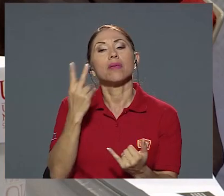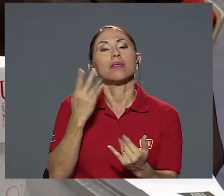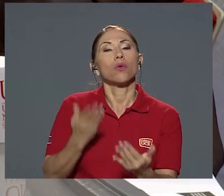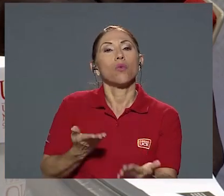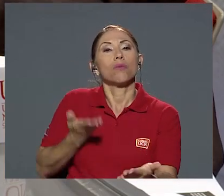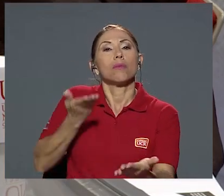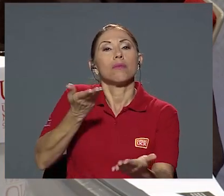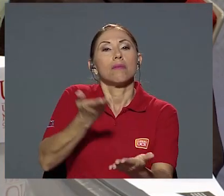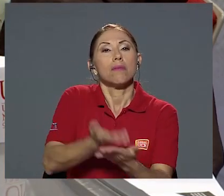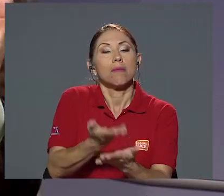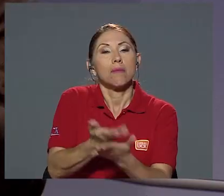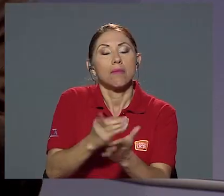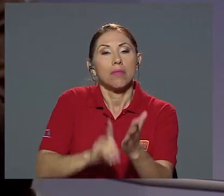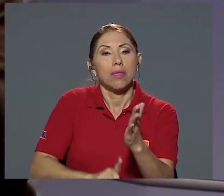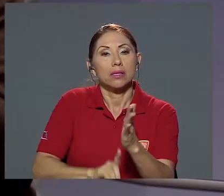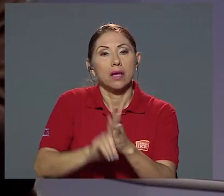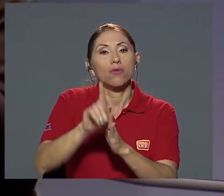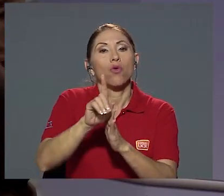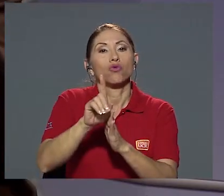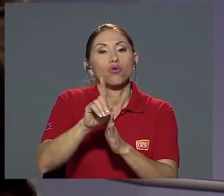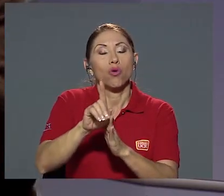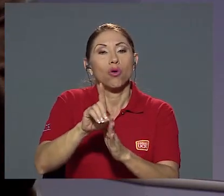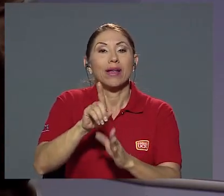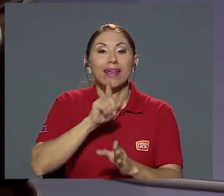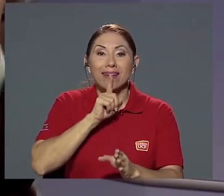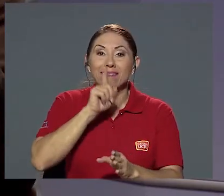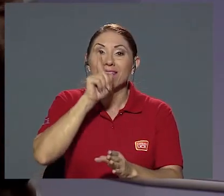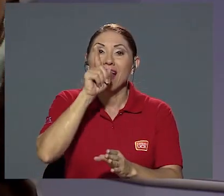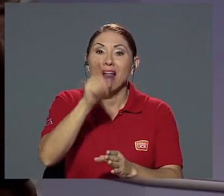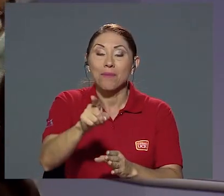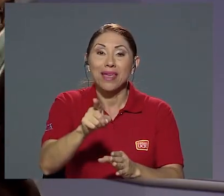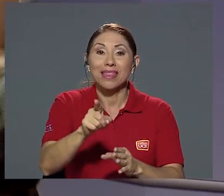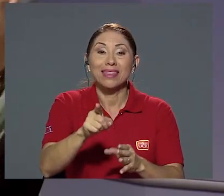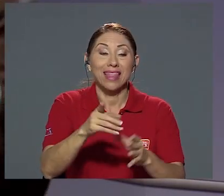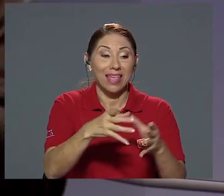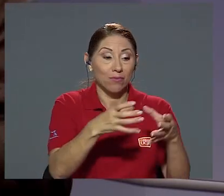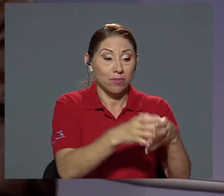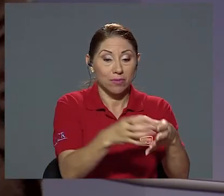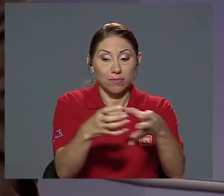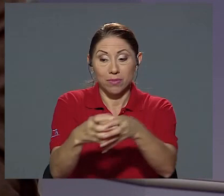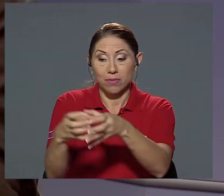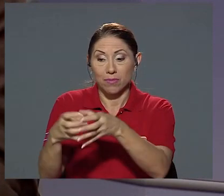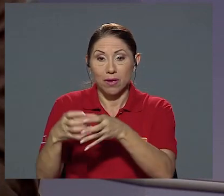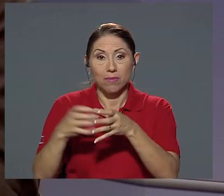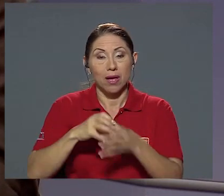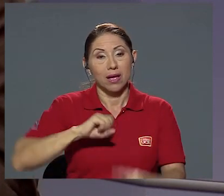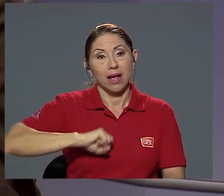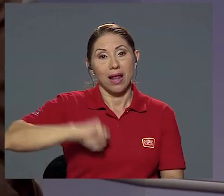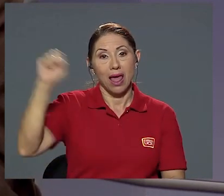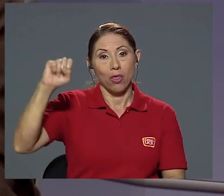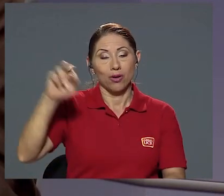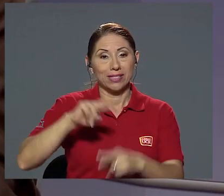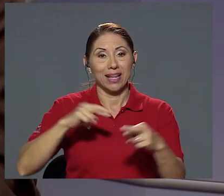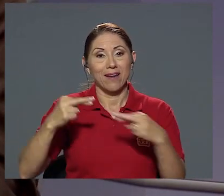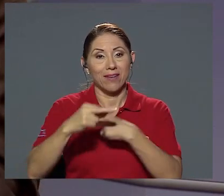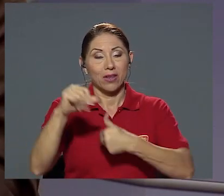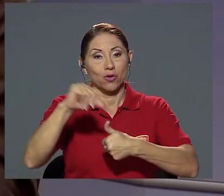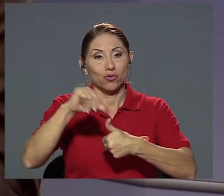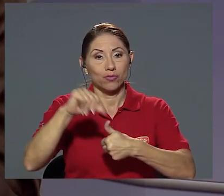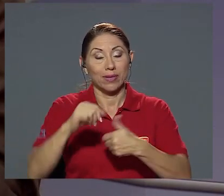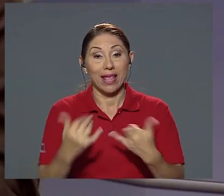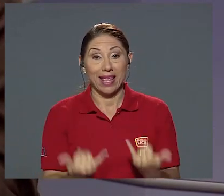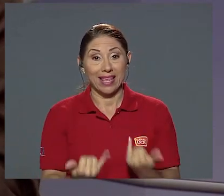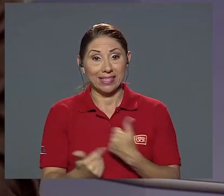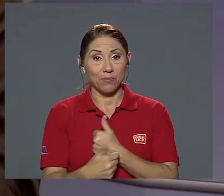desarrollo que realmente genere amplios sectores de ganadores en la región. En este momento creo